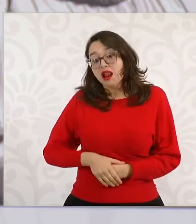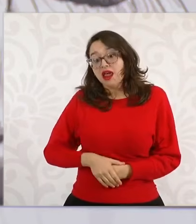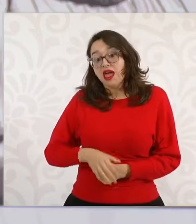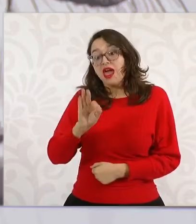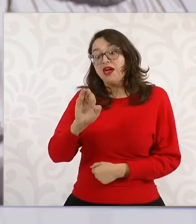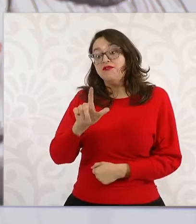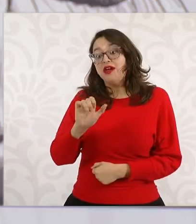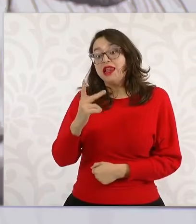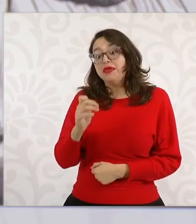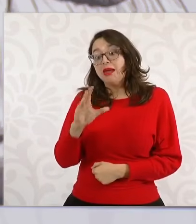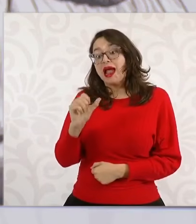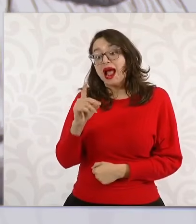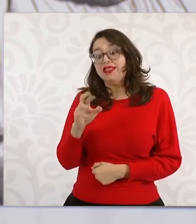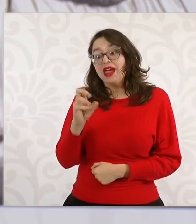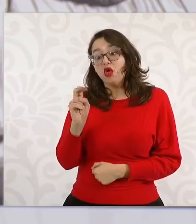equivocaron como,